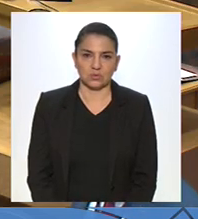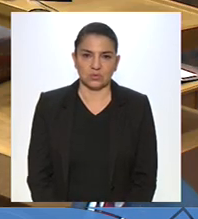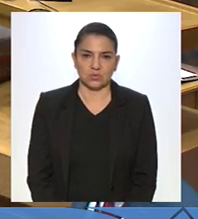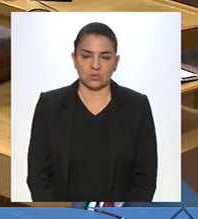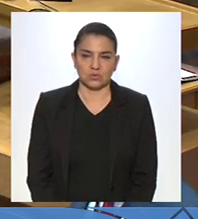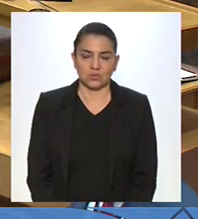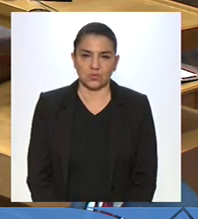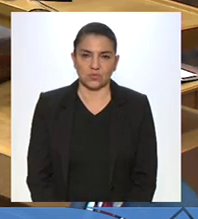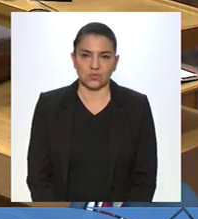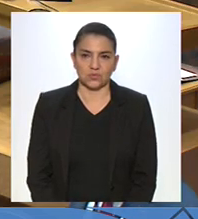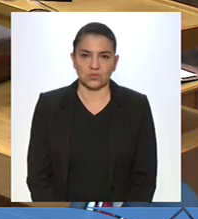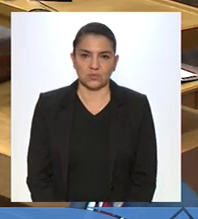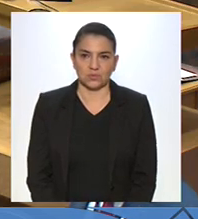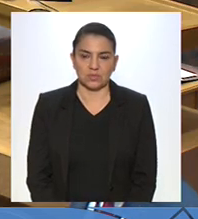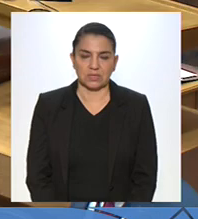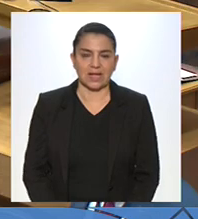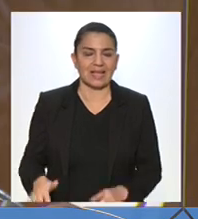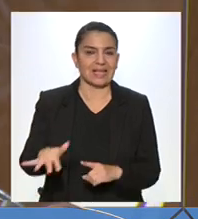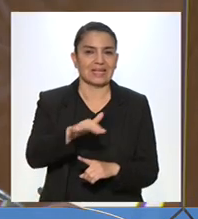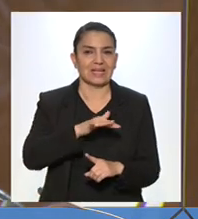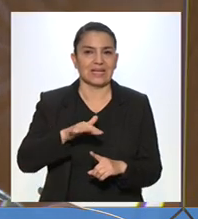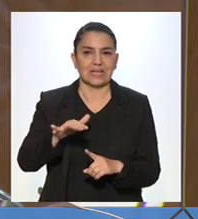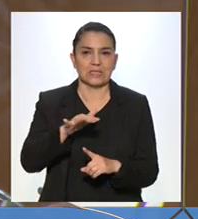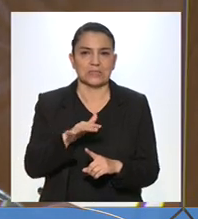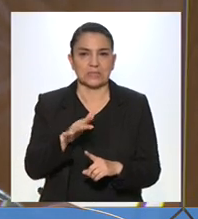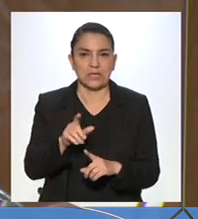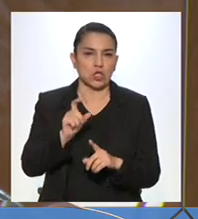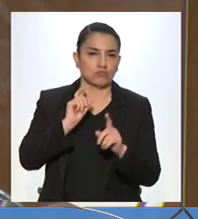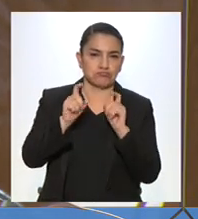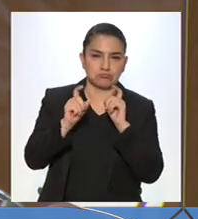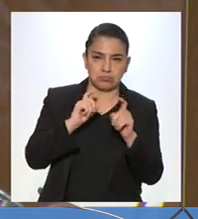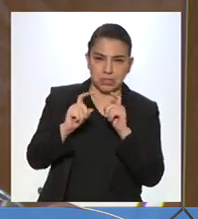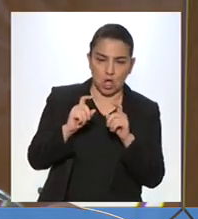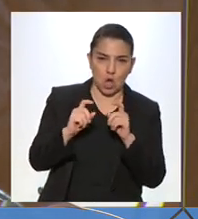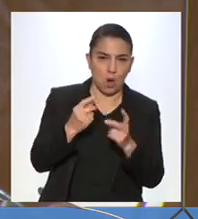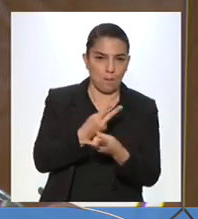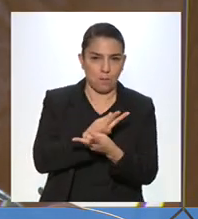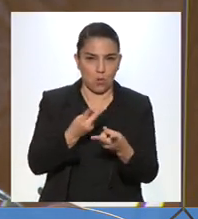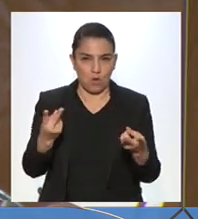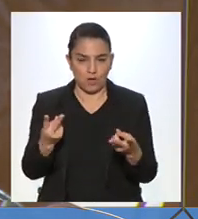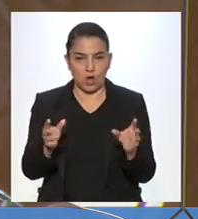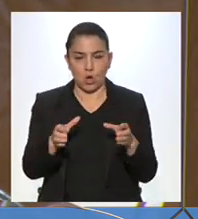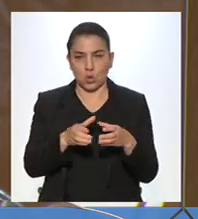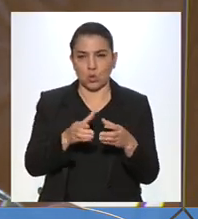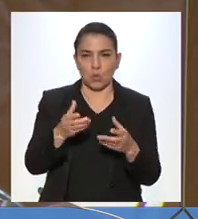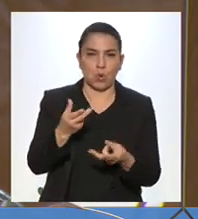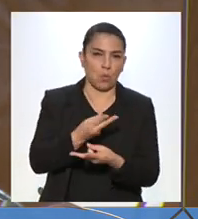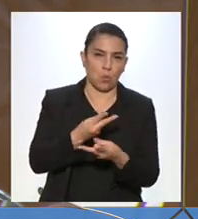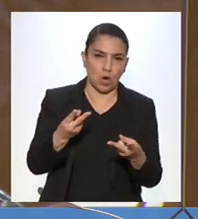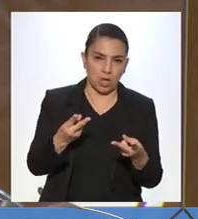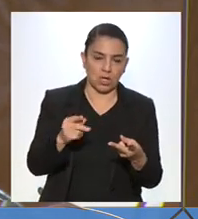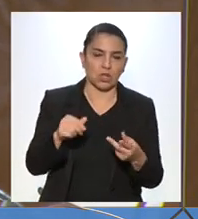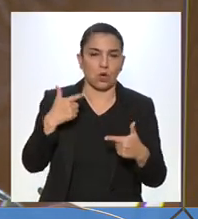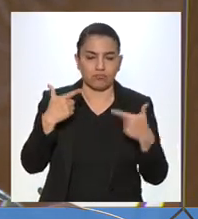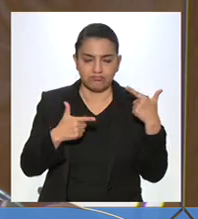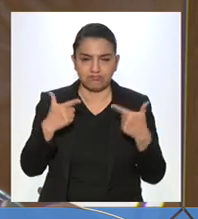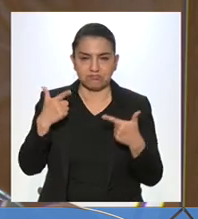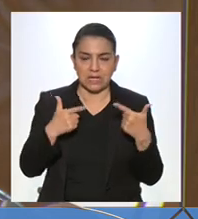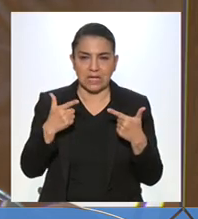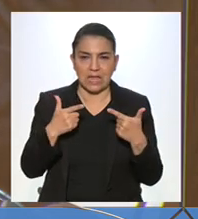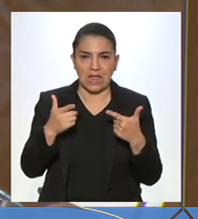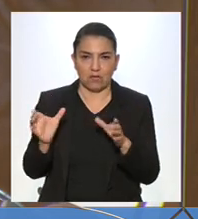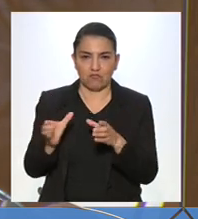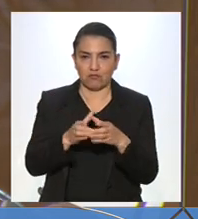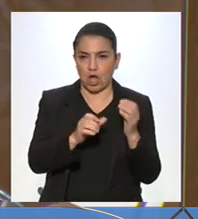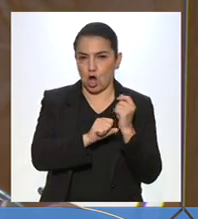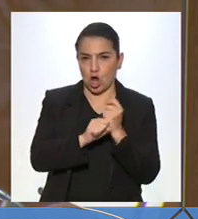el marco del serio cuestionamiento a veces público que ha vivido de sectores políticos muy radicalizados en relación al labor y al rol, incluso a raíz de estas últimas